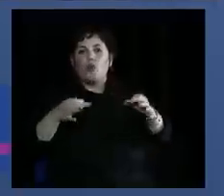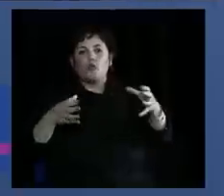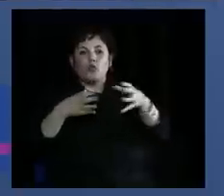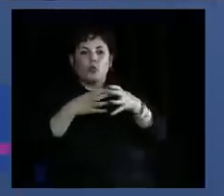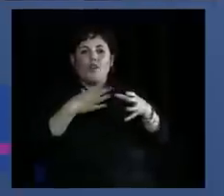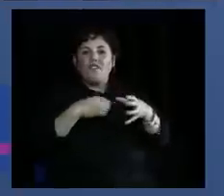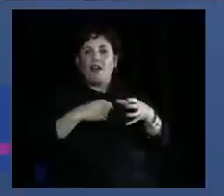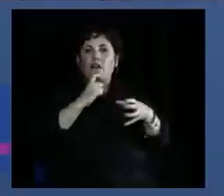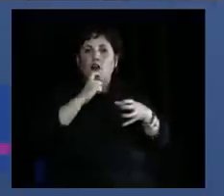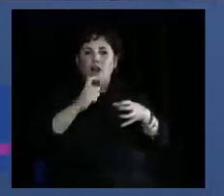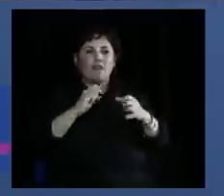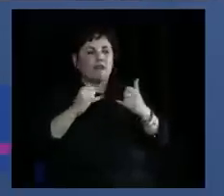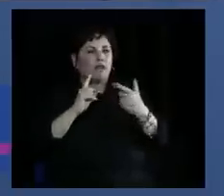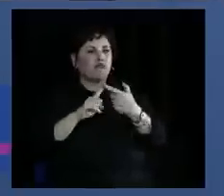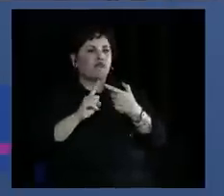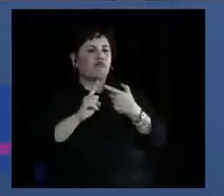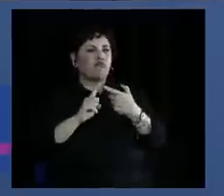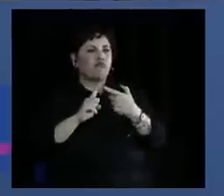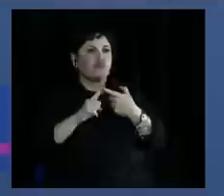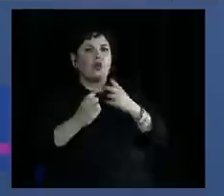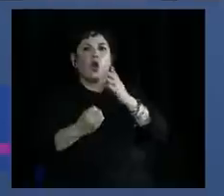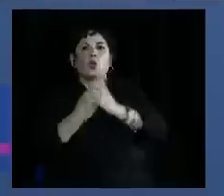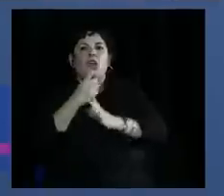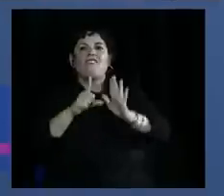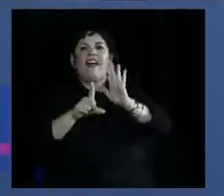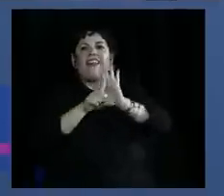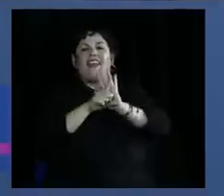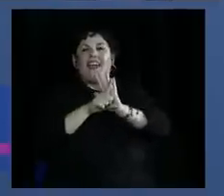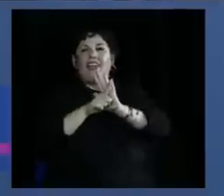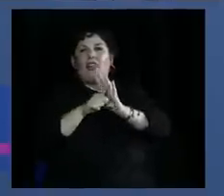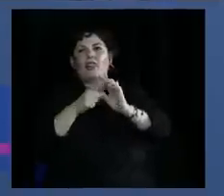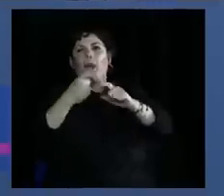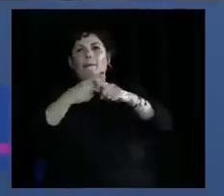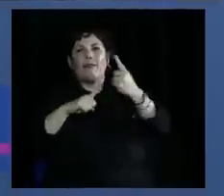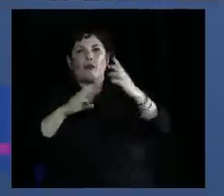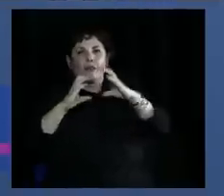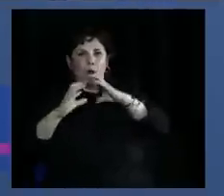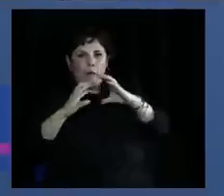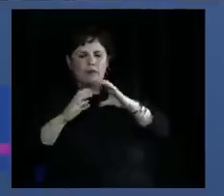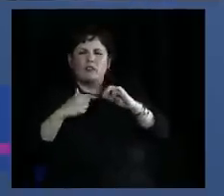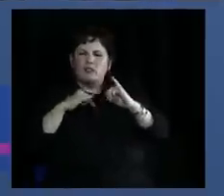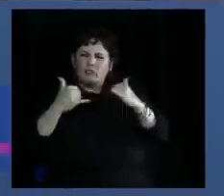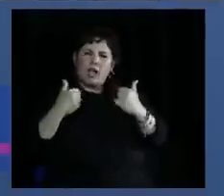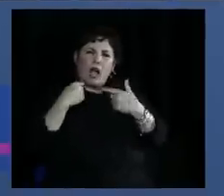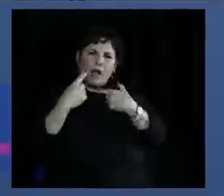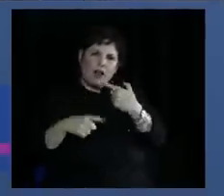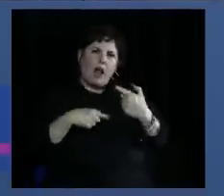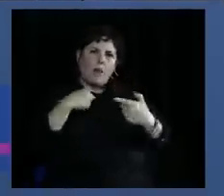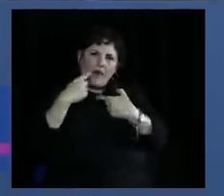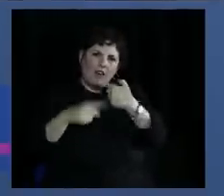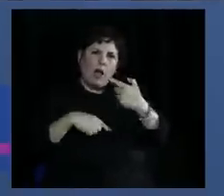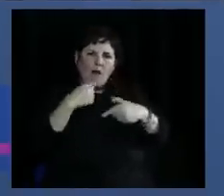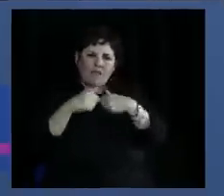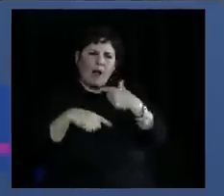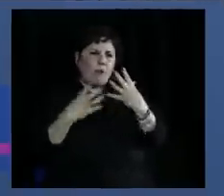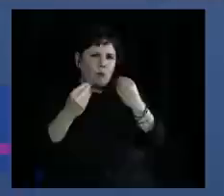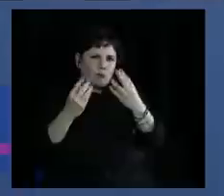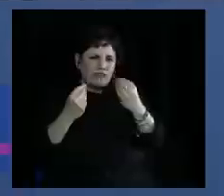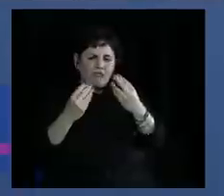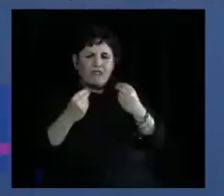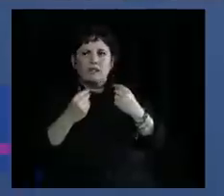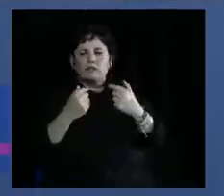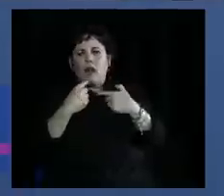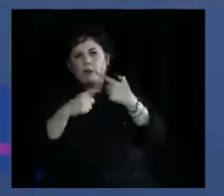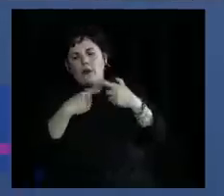llegó a un consenso sobre la nueva ley de medios, aquí lo hemos hablado en varias oportunidades, lo hemos conversado, lo